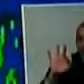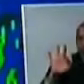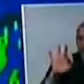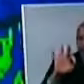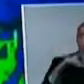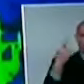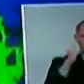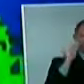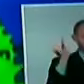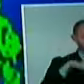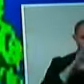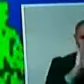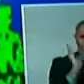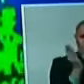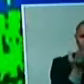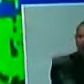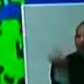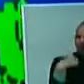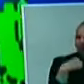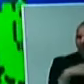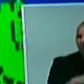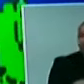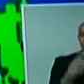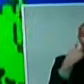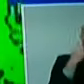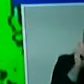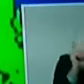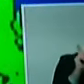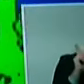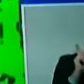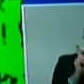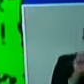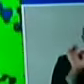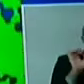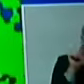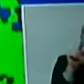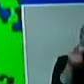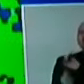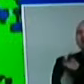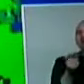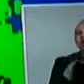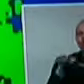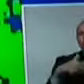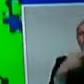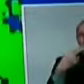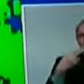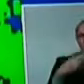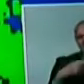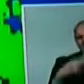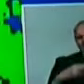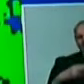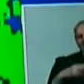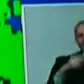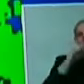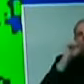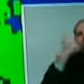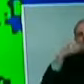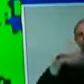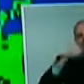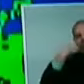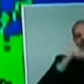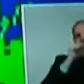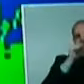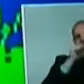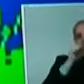de vista meteorológico. Y observen que aquí, este es el radar de la bajada en Pinar del Río. Muestra